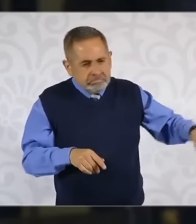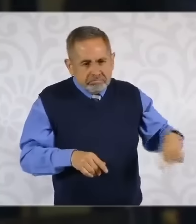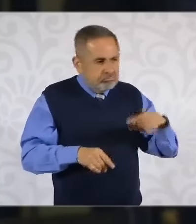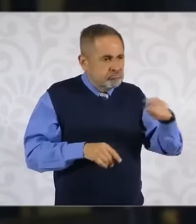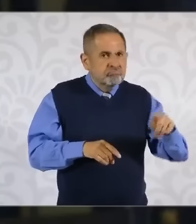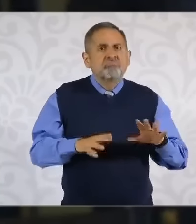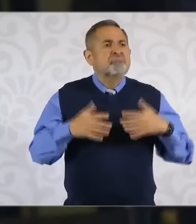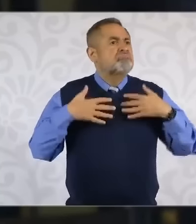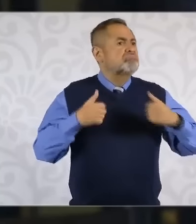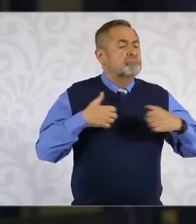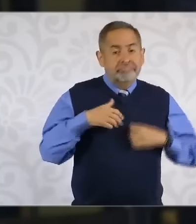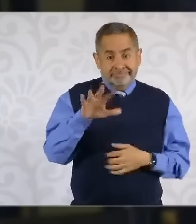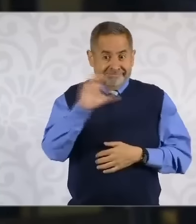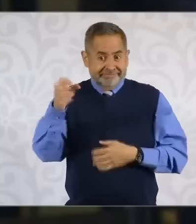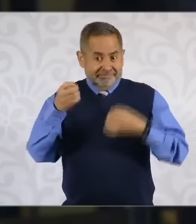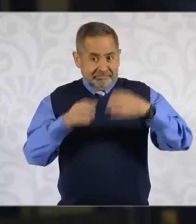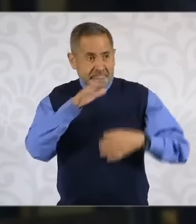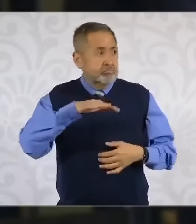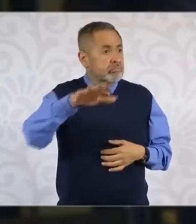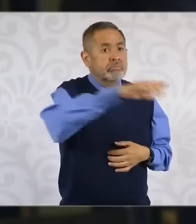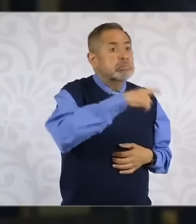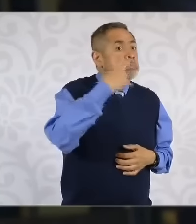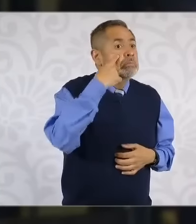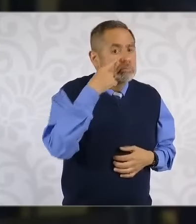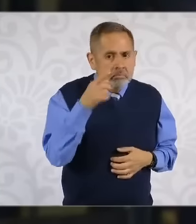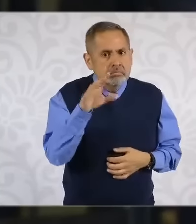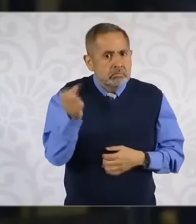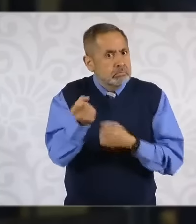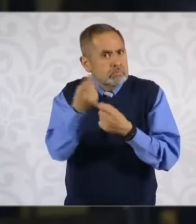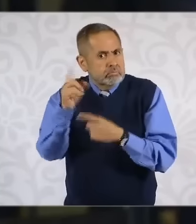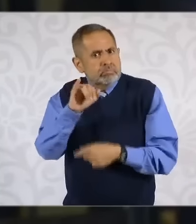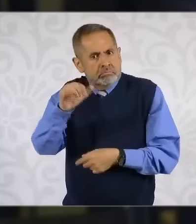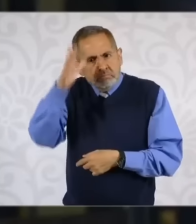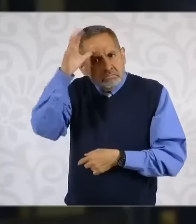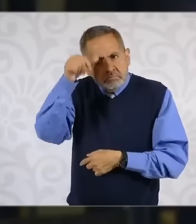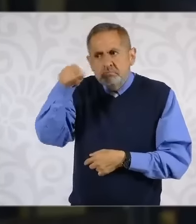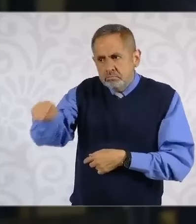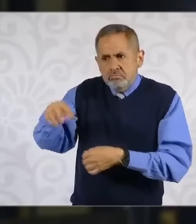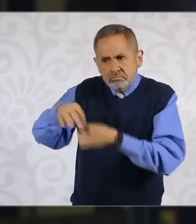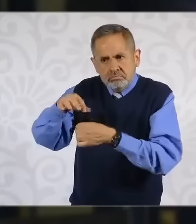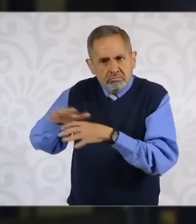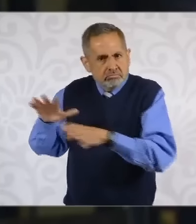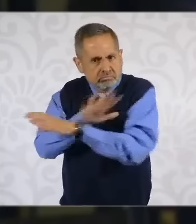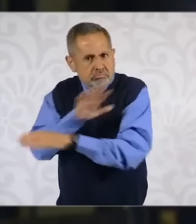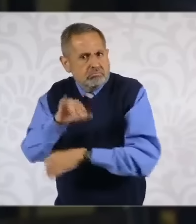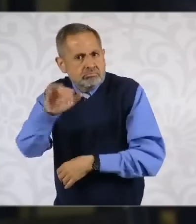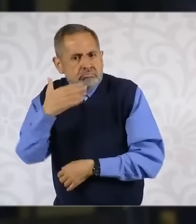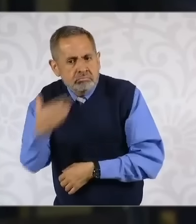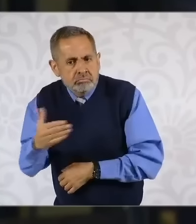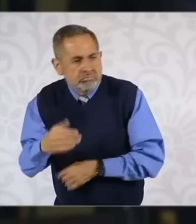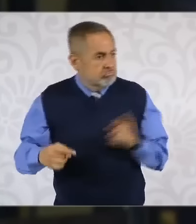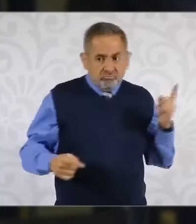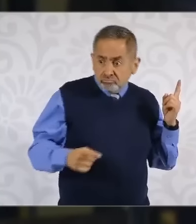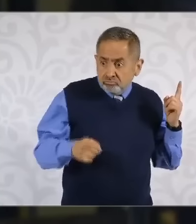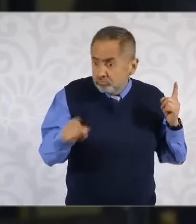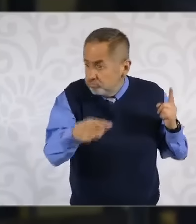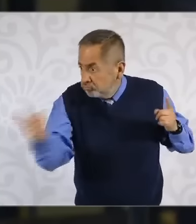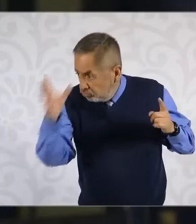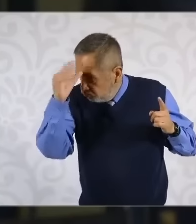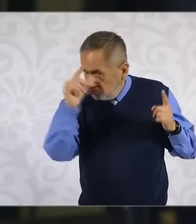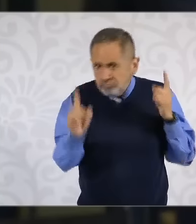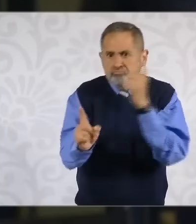jueces, que son más de 500 jueces que están en favor de la reforma al Poder Judicial. Quisiera preguntarle su opinión